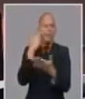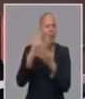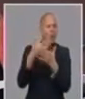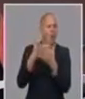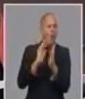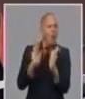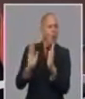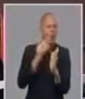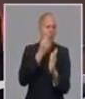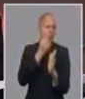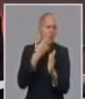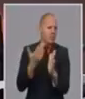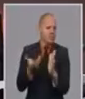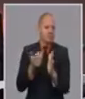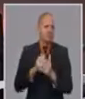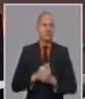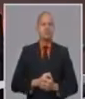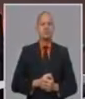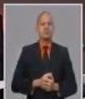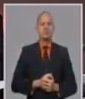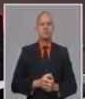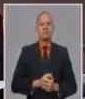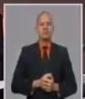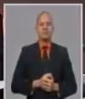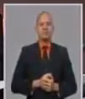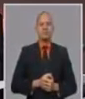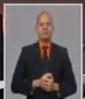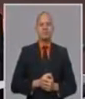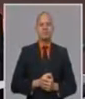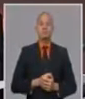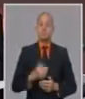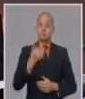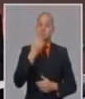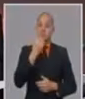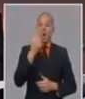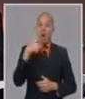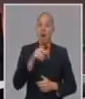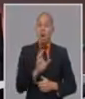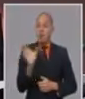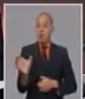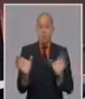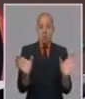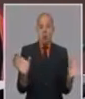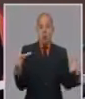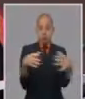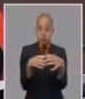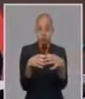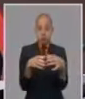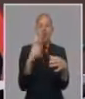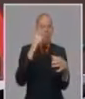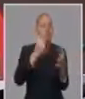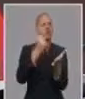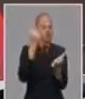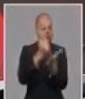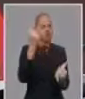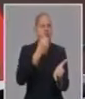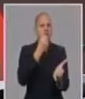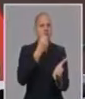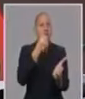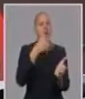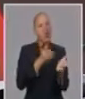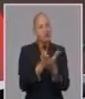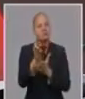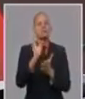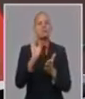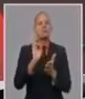enfermedad o que estén expuestas a la enfermedad, y eso le dará pues mayor vitalidad a este empeño cubano de